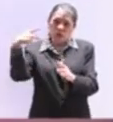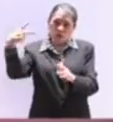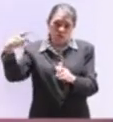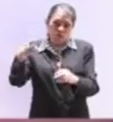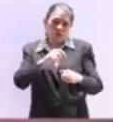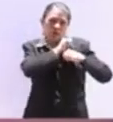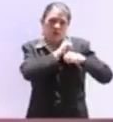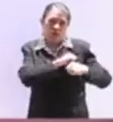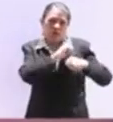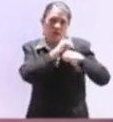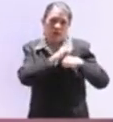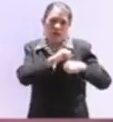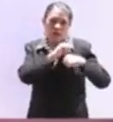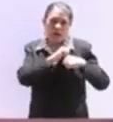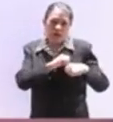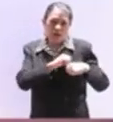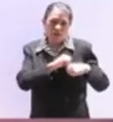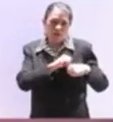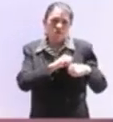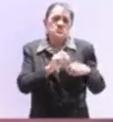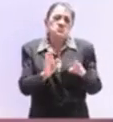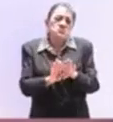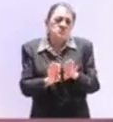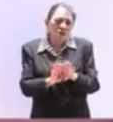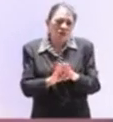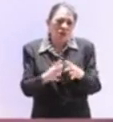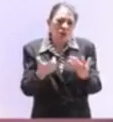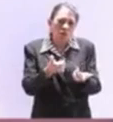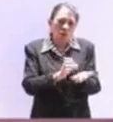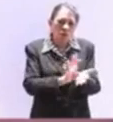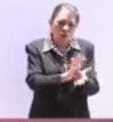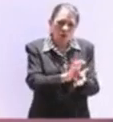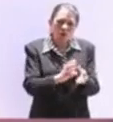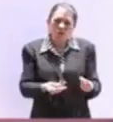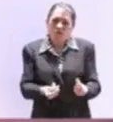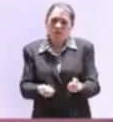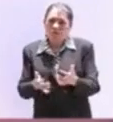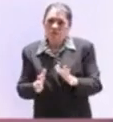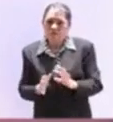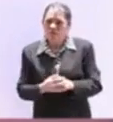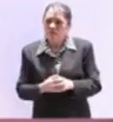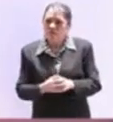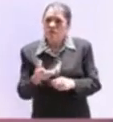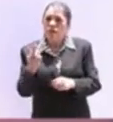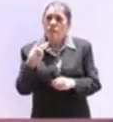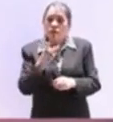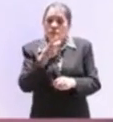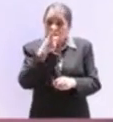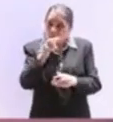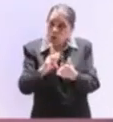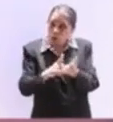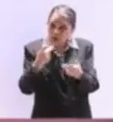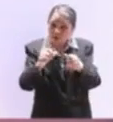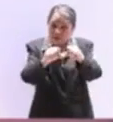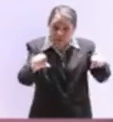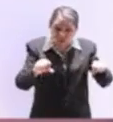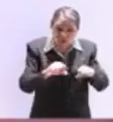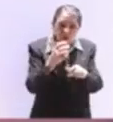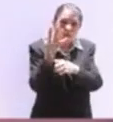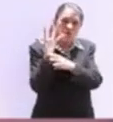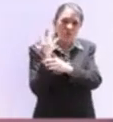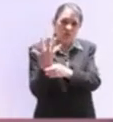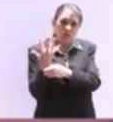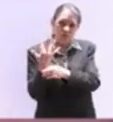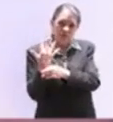esta evaluación. Vemos cómo las zonas de atención prioritaria con base en la parte técnica